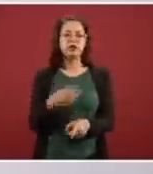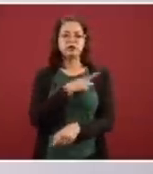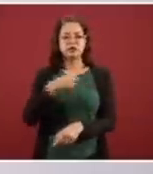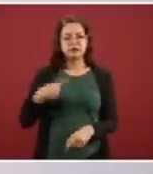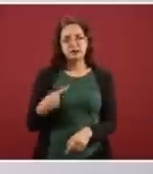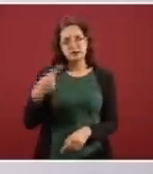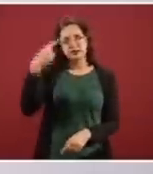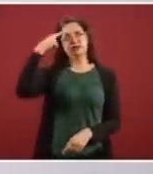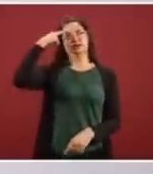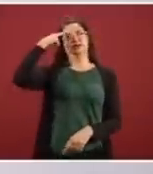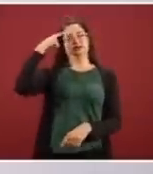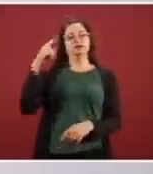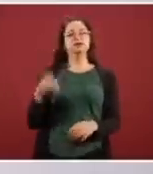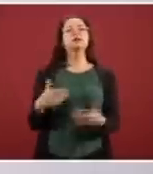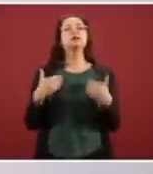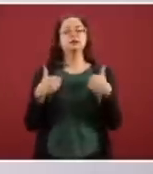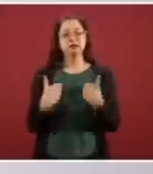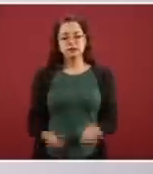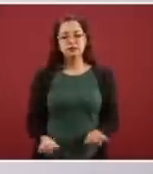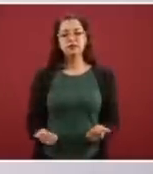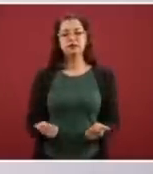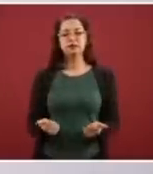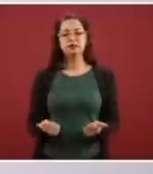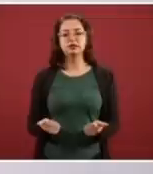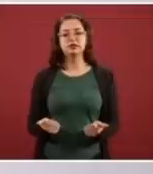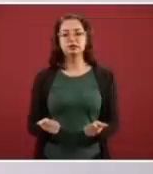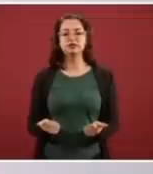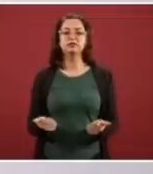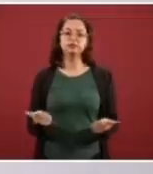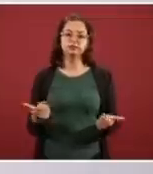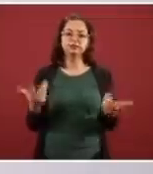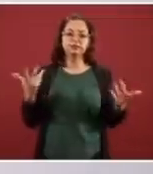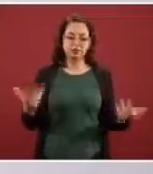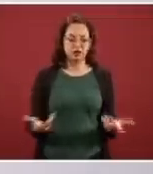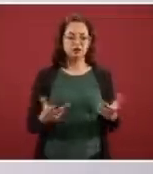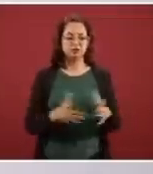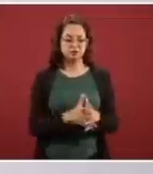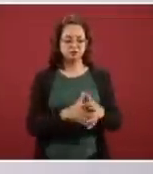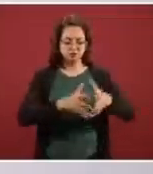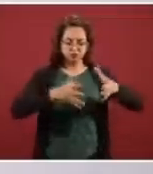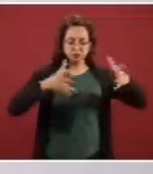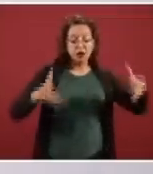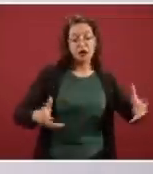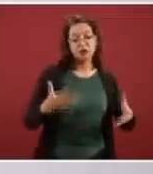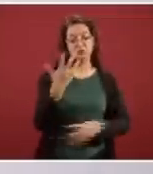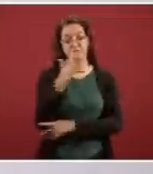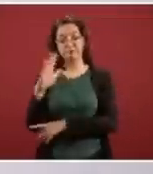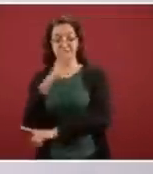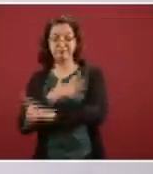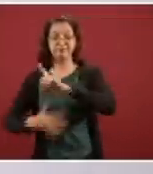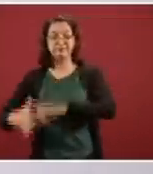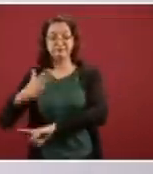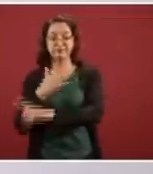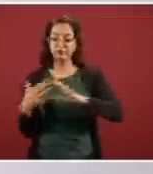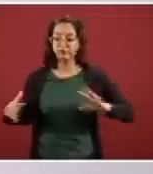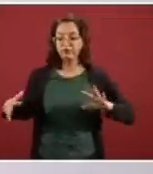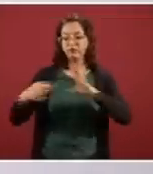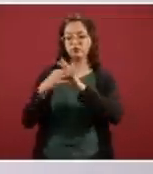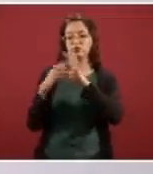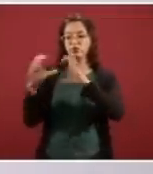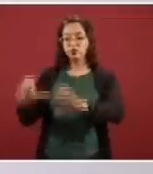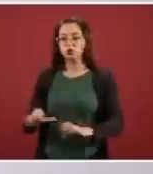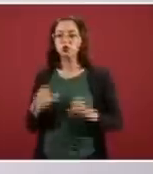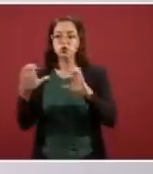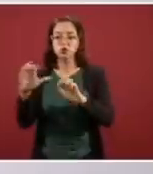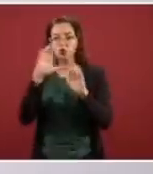conciencia de que debe haber desarrollo sustentable, de que debe